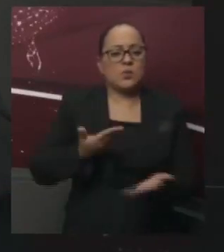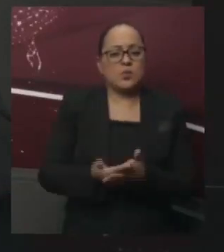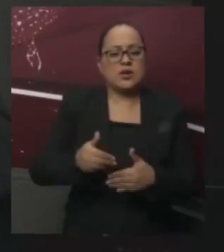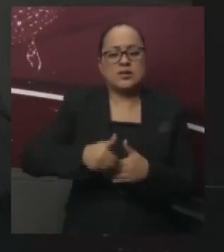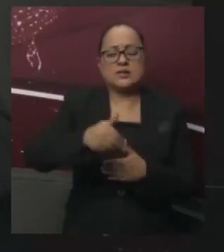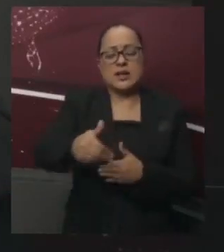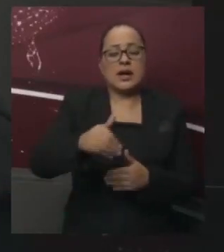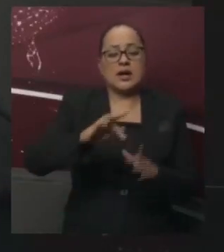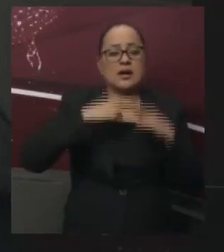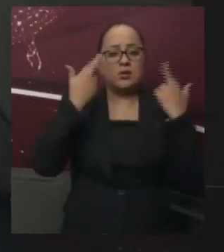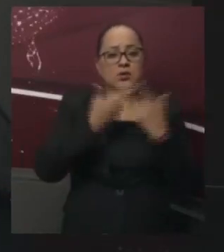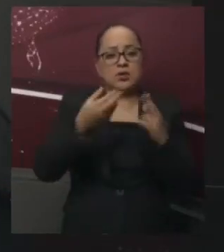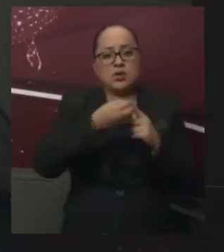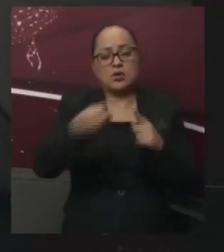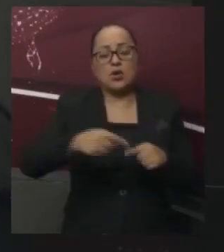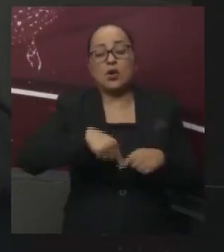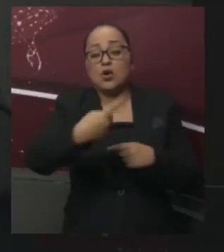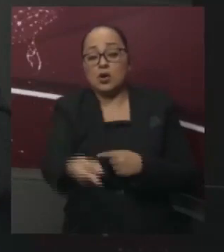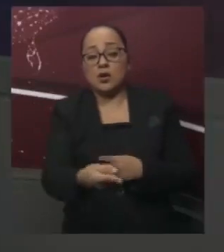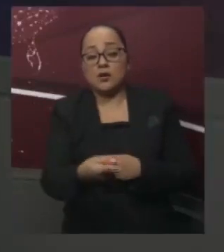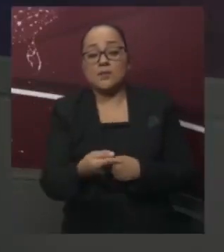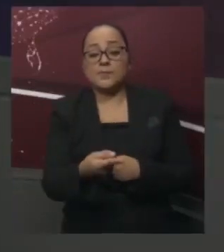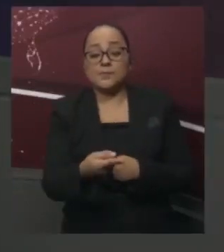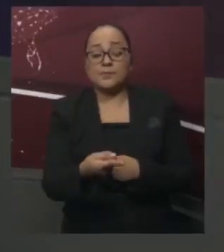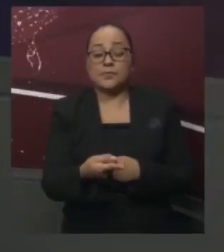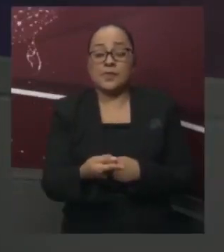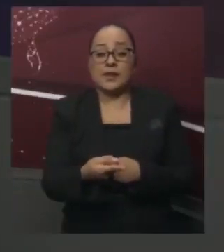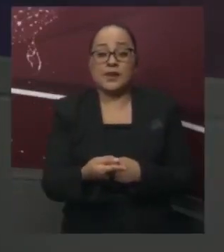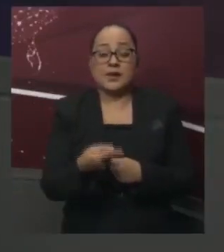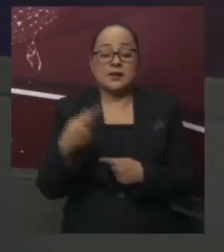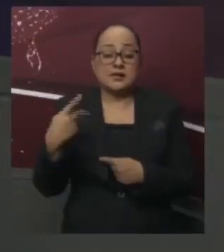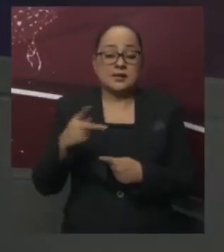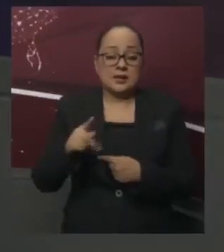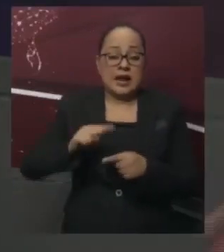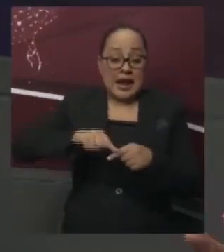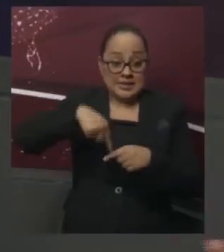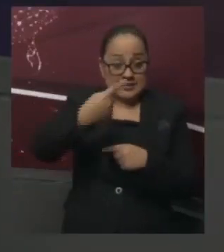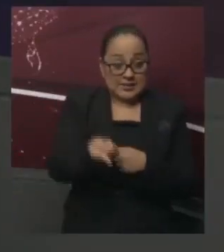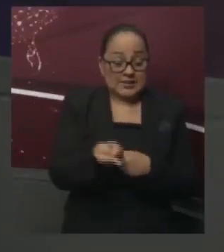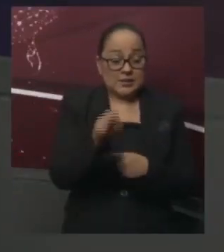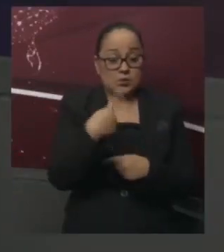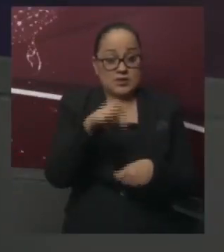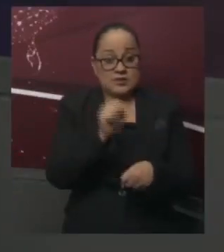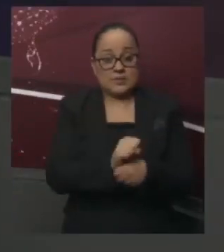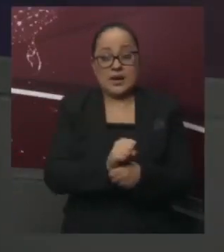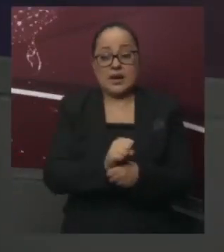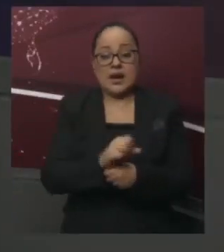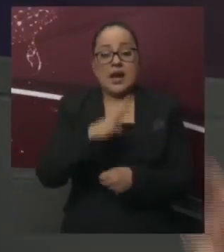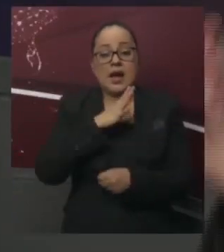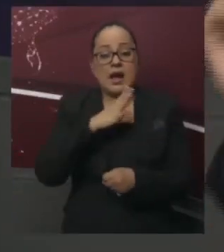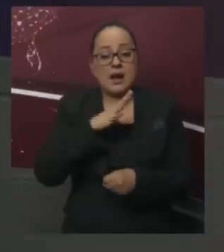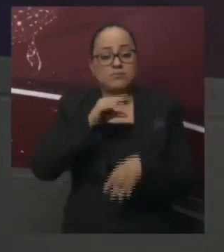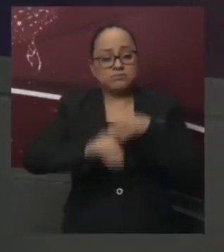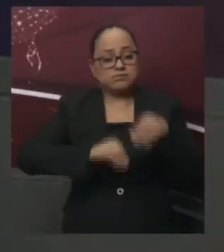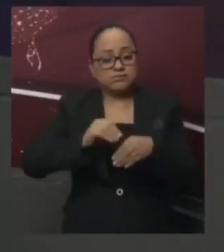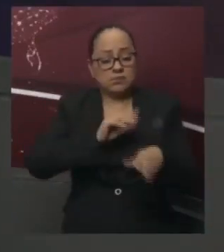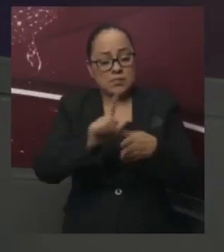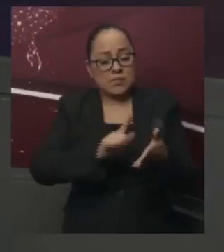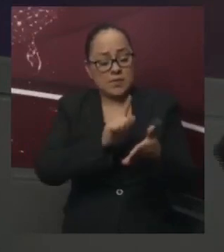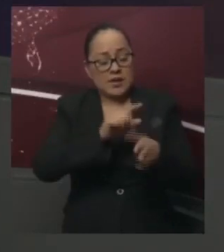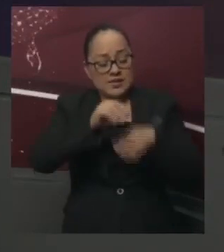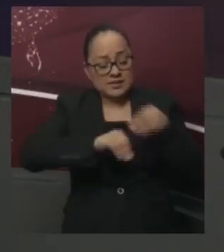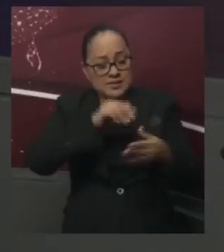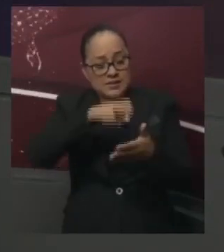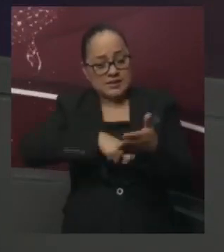periodo de sesiones, que en la próxima sesión plenaria de la semana que viene van a definir bien esos temas, me gustaría